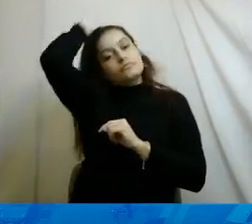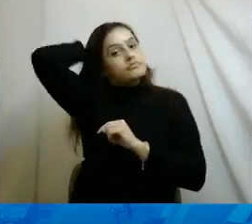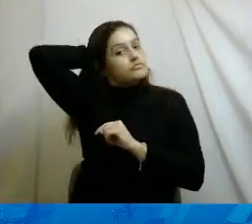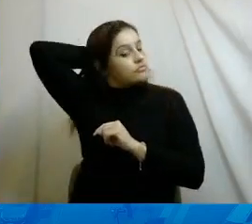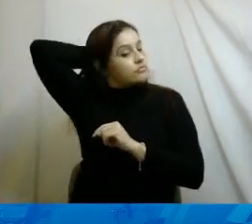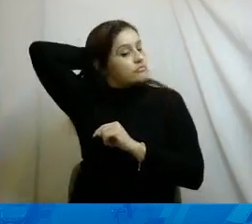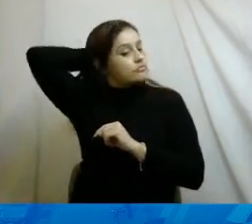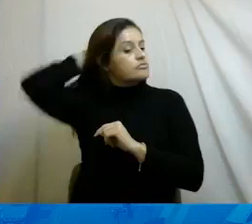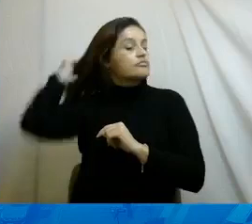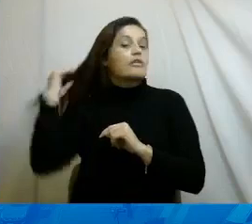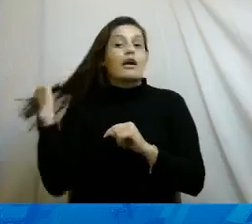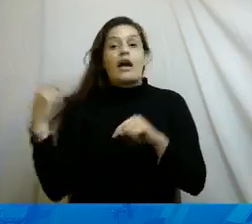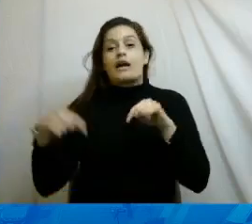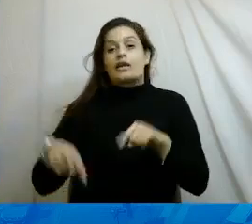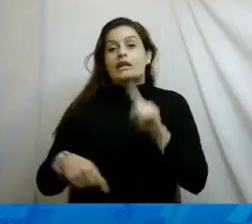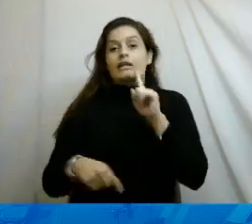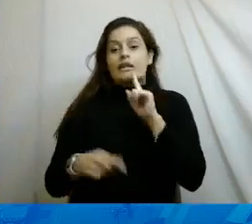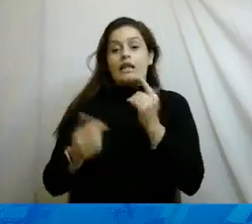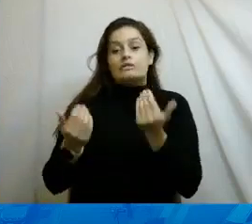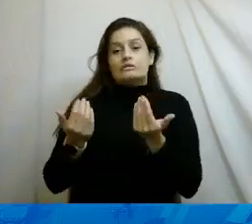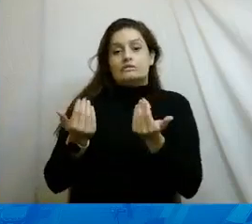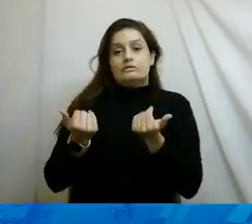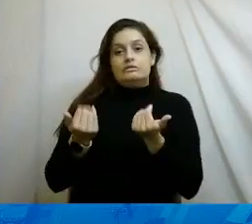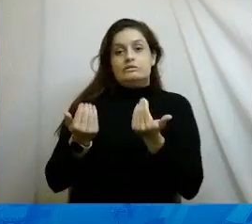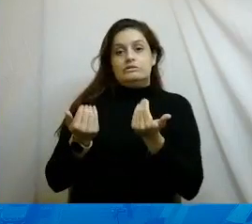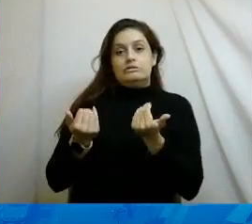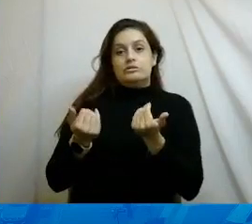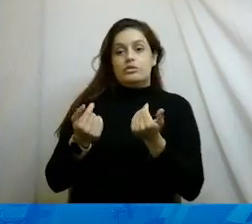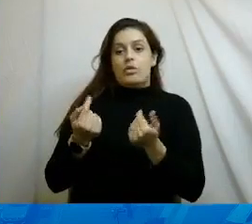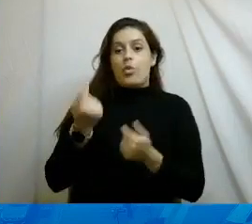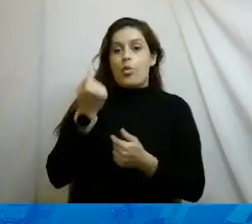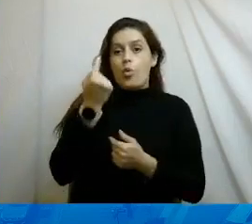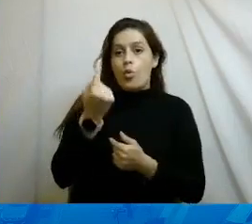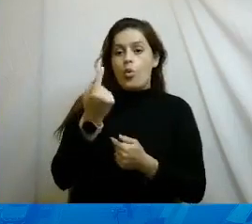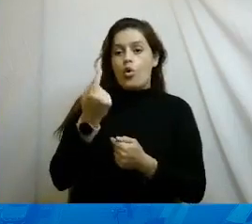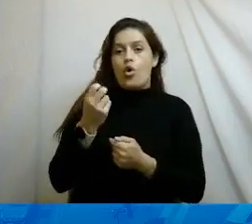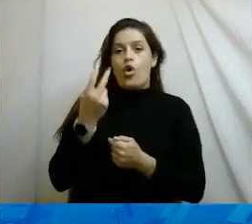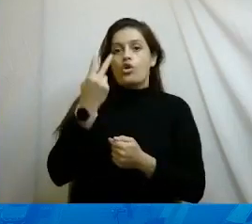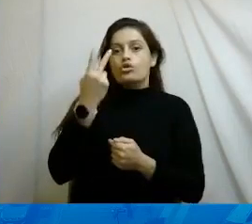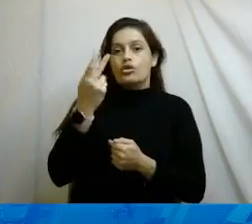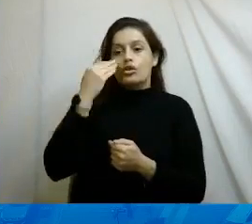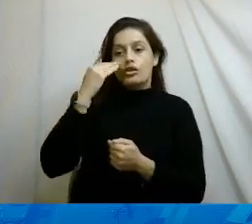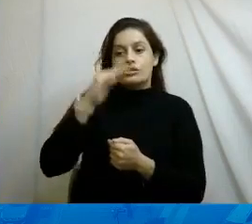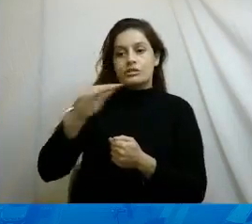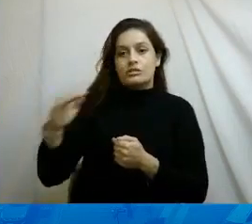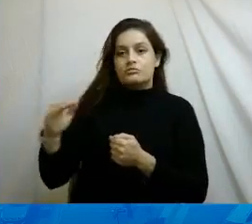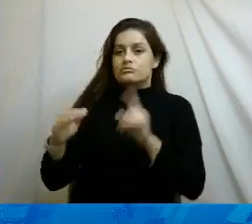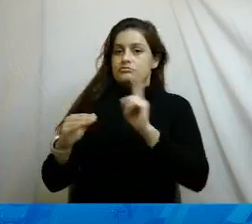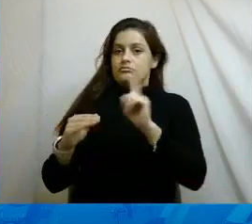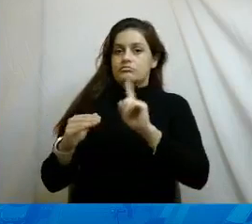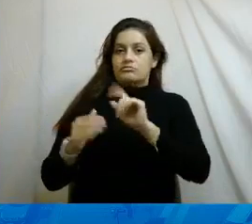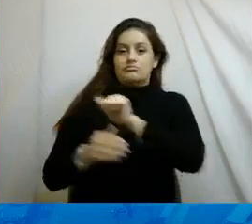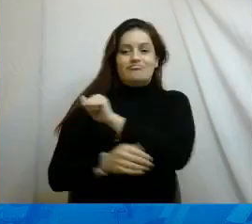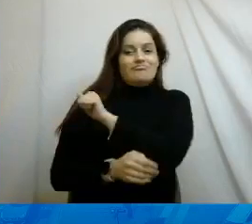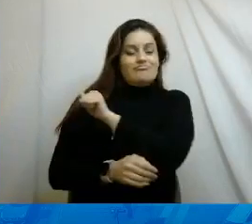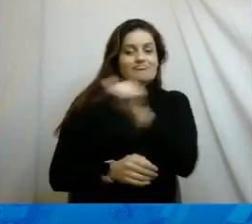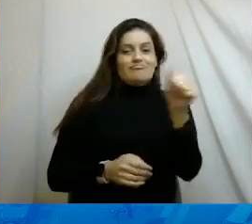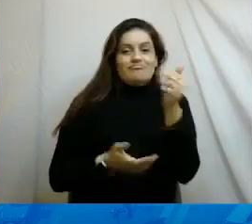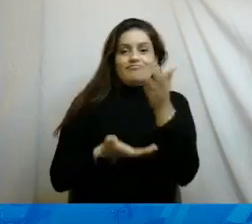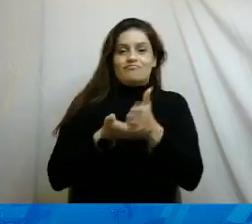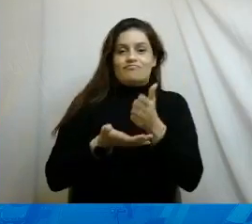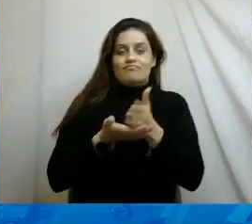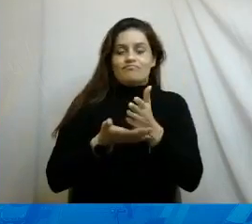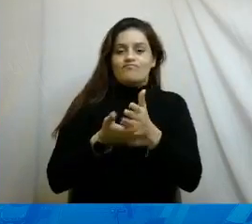necesidad imperiosa de sacar adelante no solamente a uno o dos niños, sino que a una comunidad completa en un sector